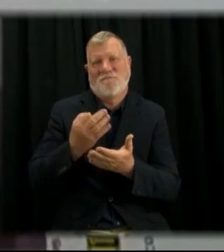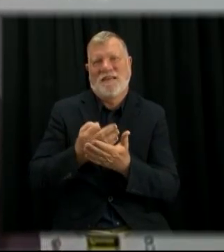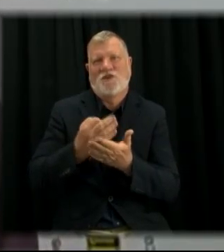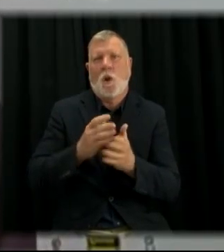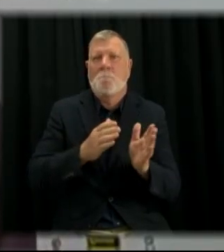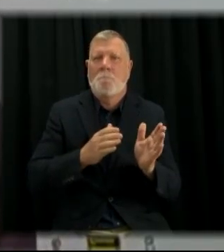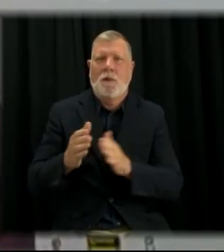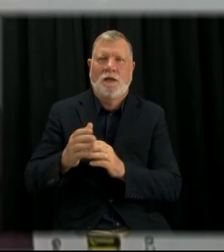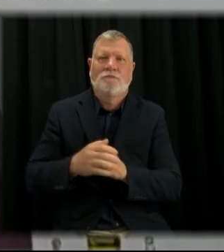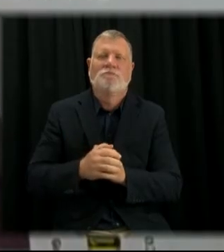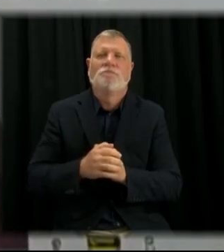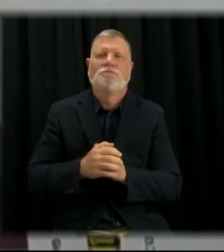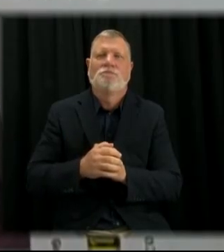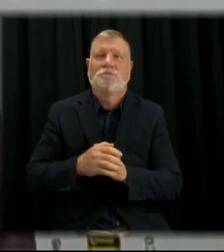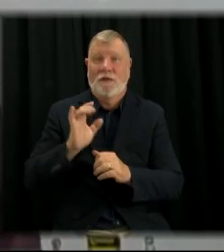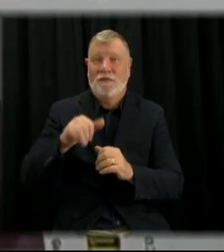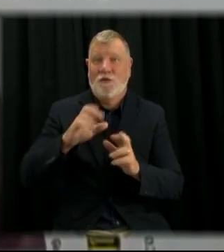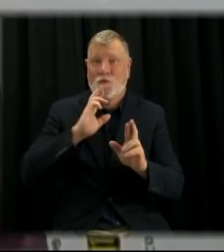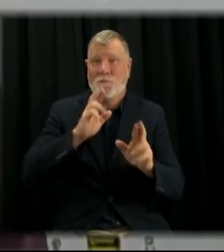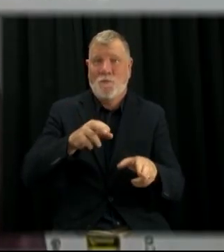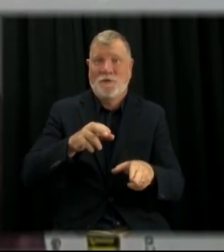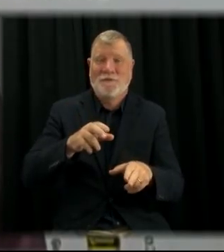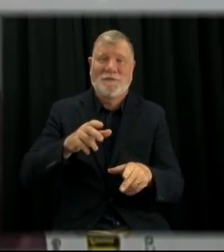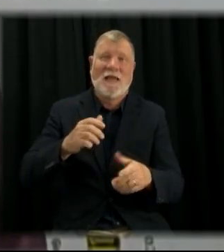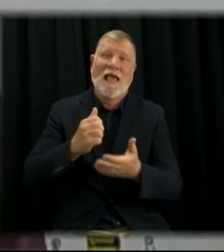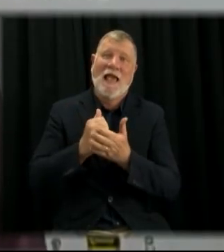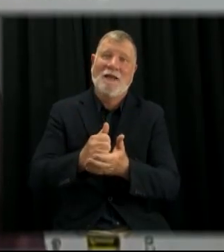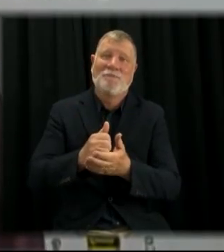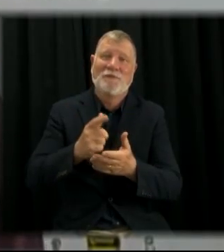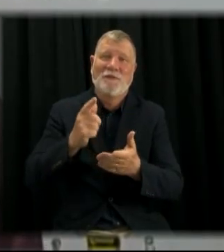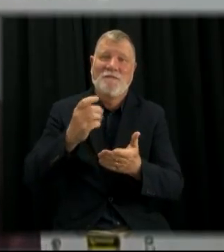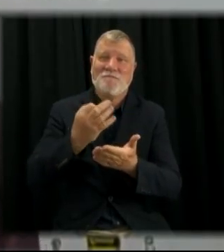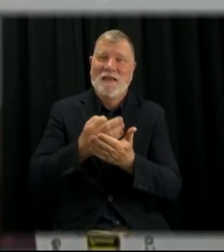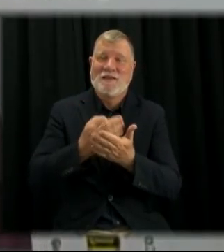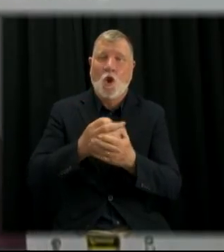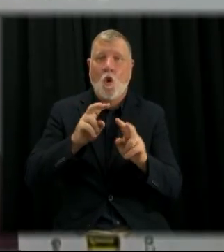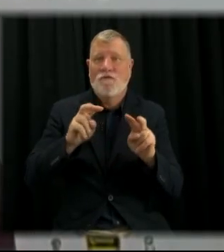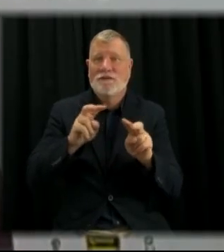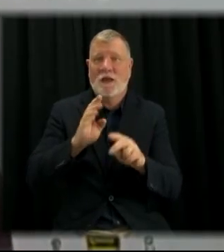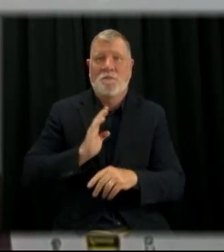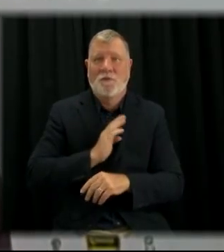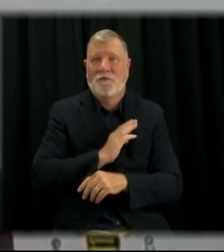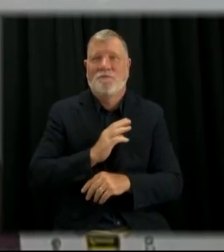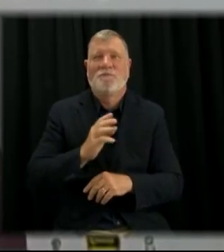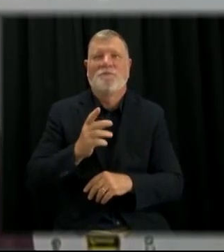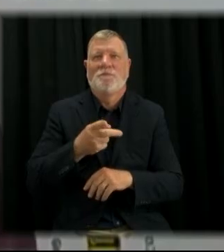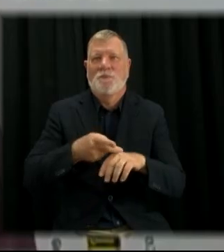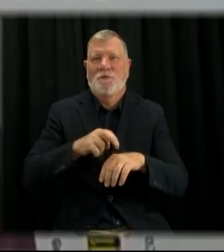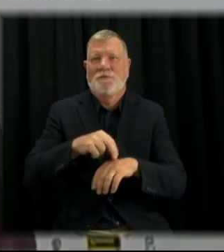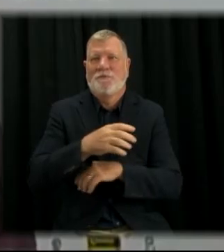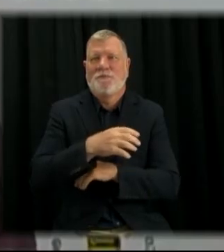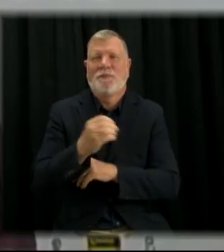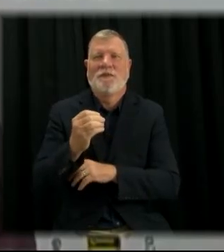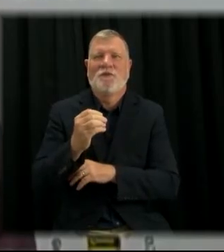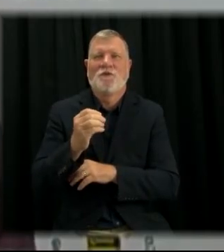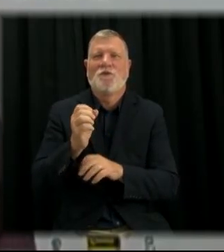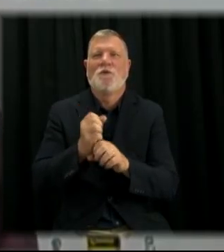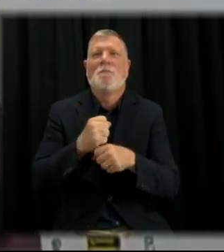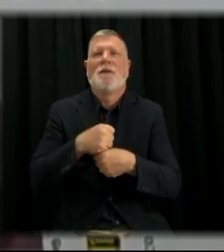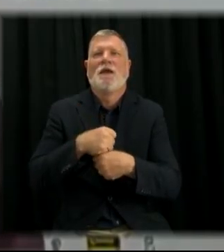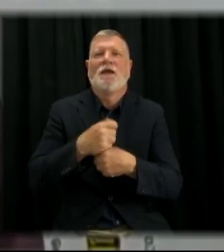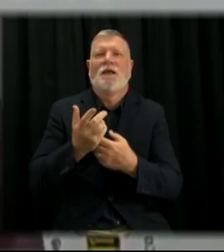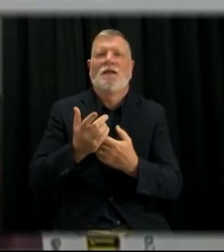del plan fiscal. Algunos de los reportes ayudan a la Junta y al gobierno